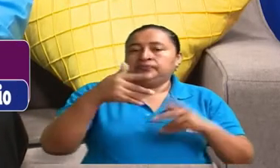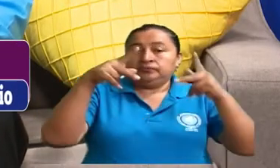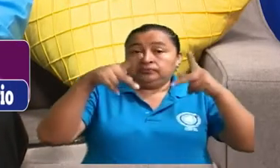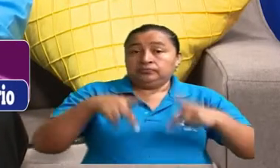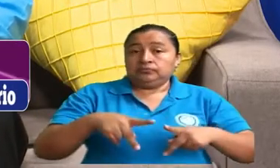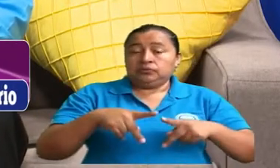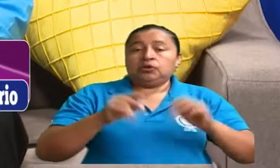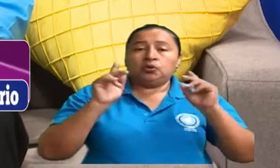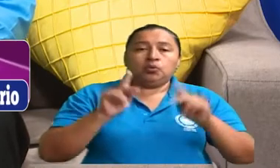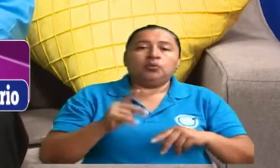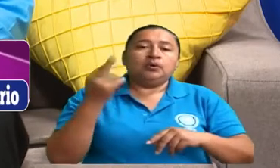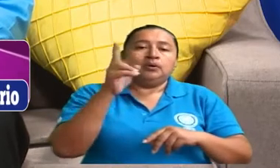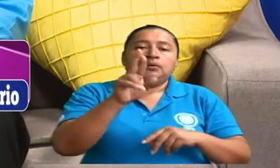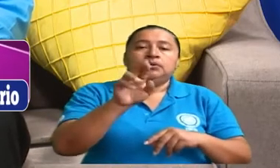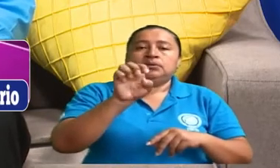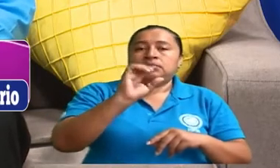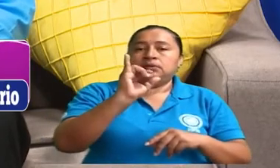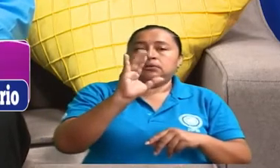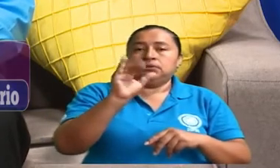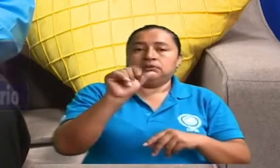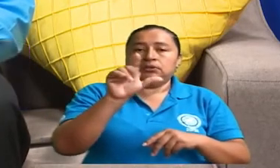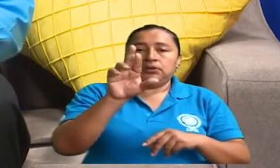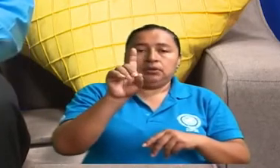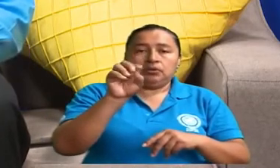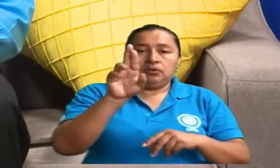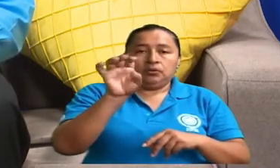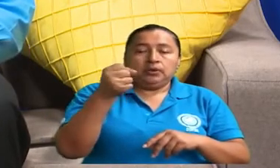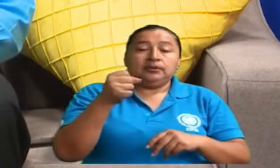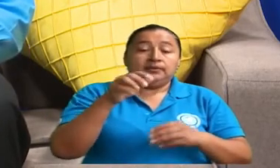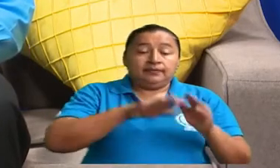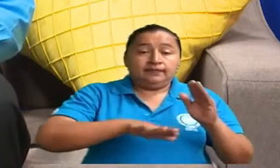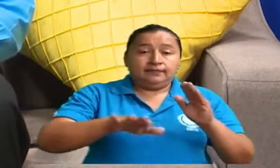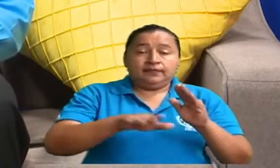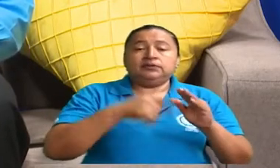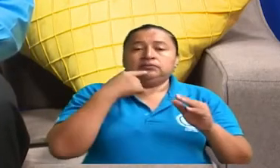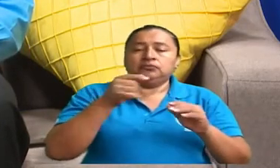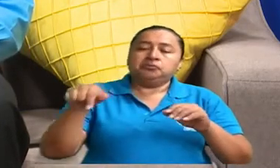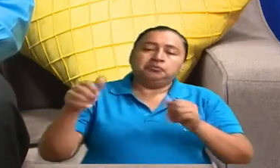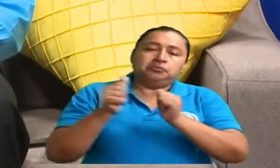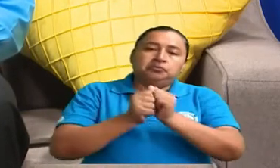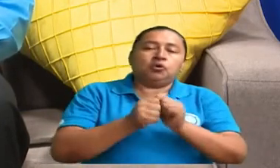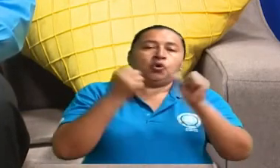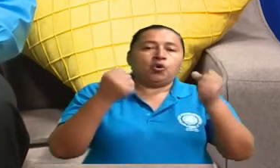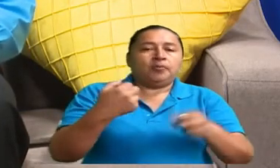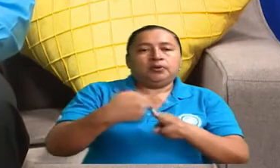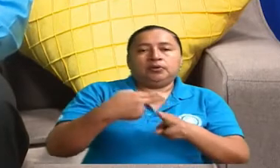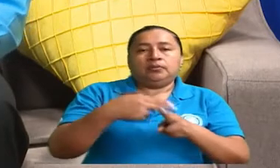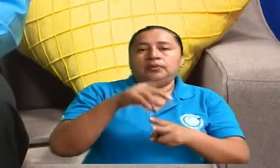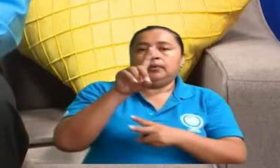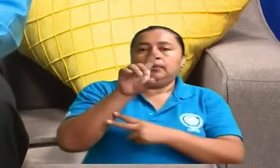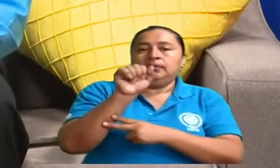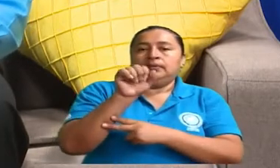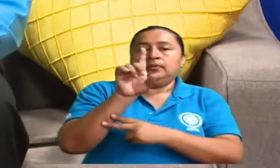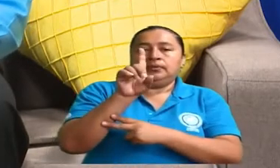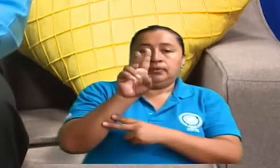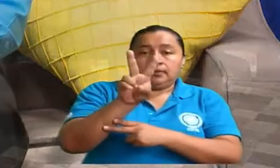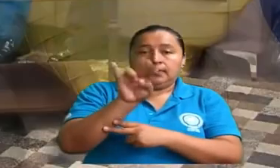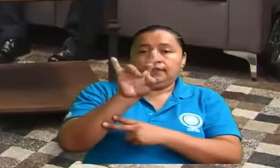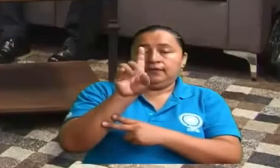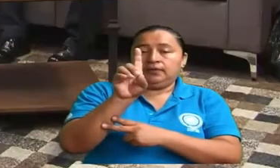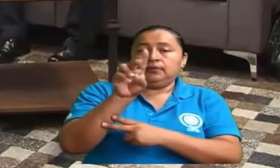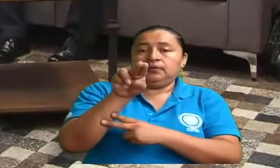los recicladores de base. Y para ello, pues me encuentro muy bien acompañado junto al compañero David Narváez Blanco, quien es presidente